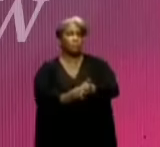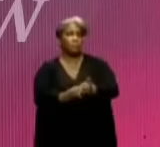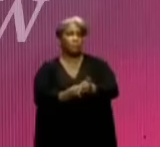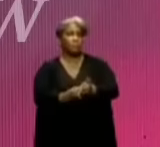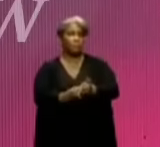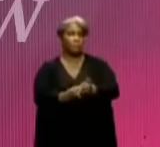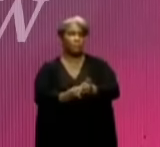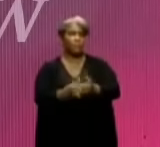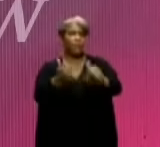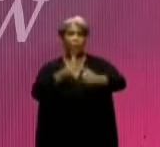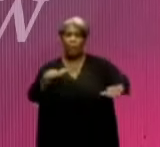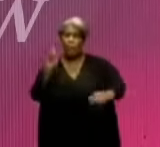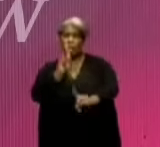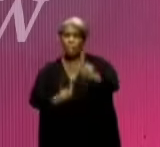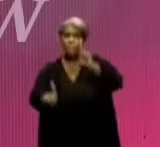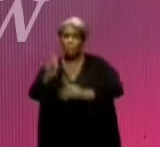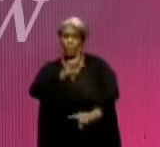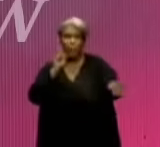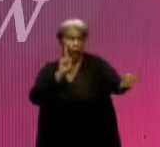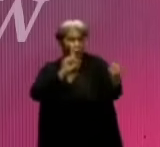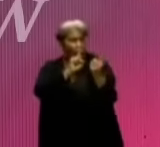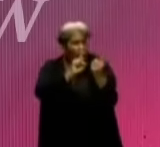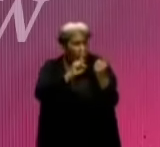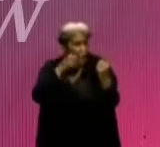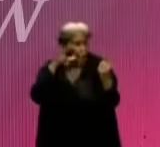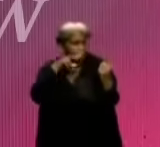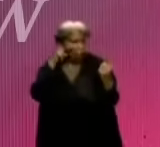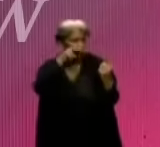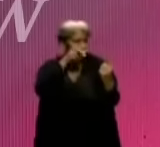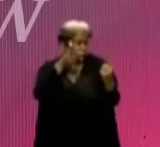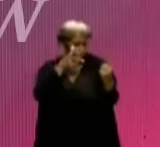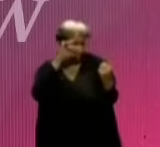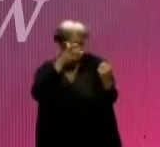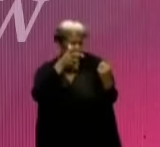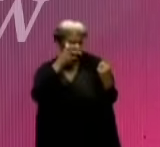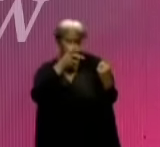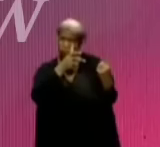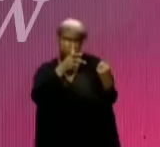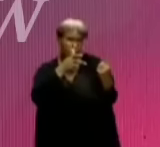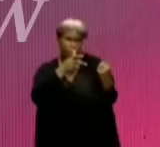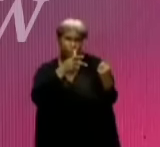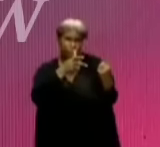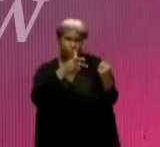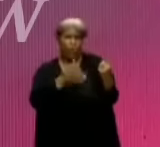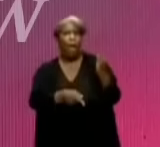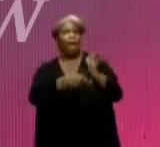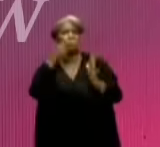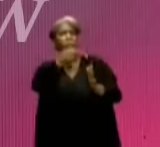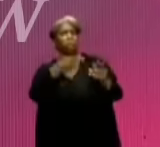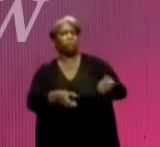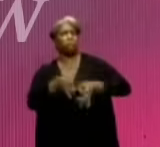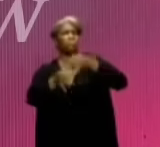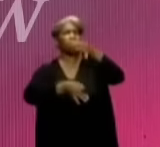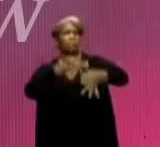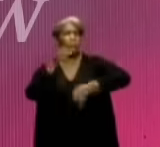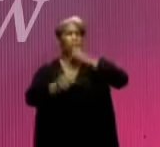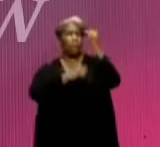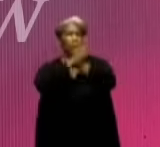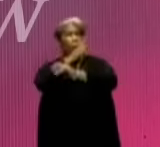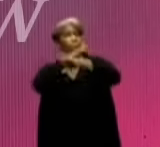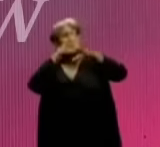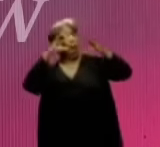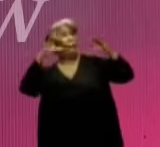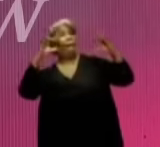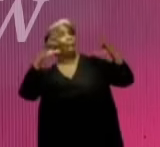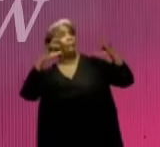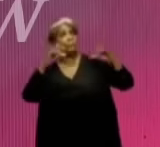aventureros que a veces les pintan una situación que no es, y que donde vayan a invertir, que